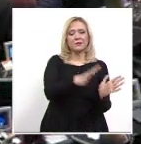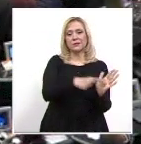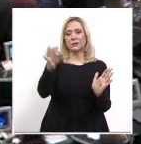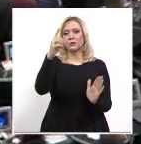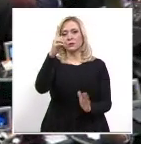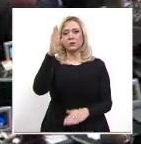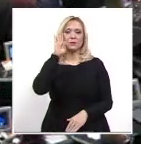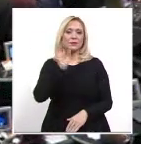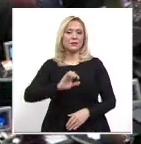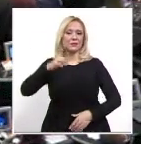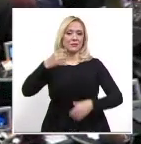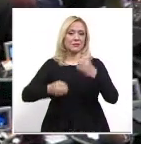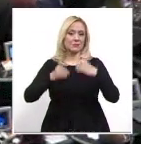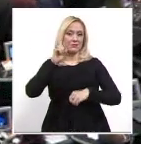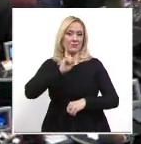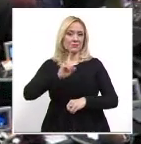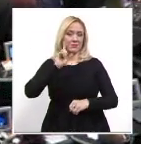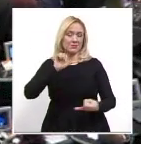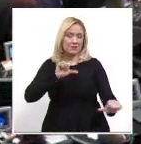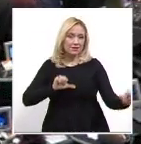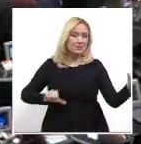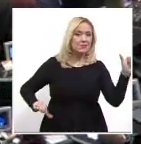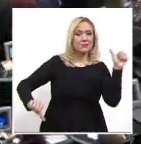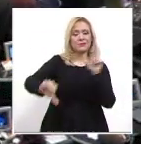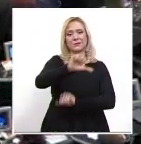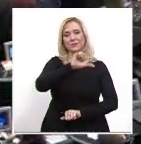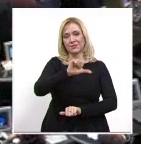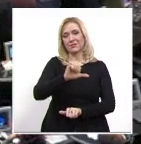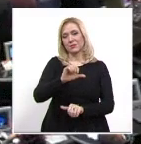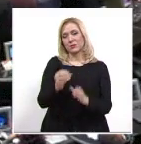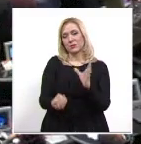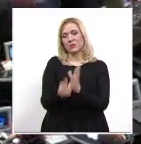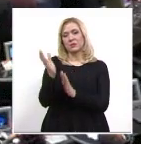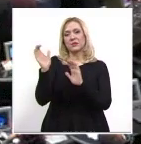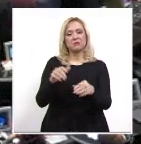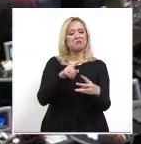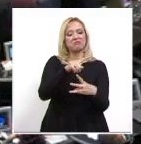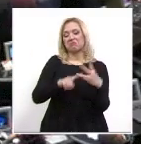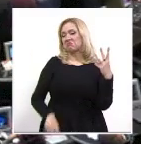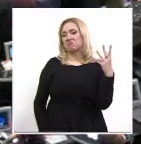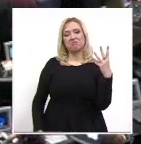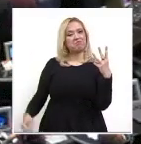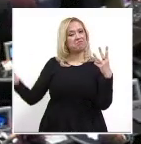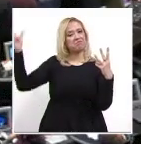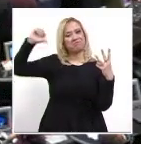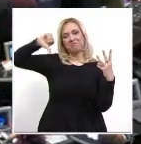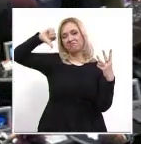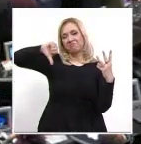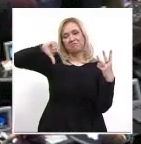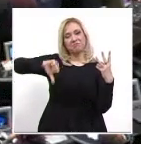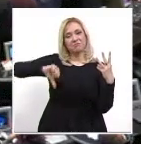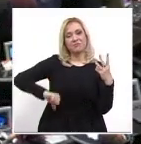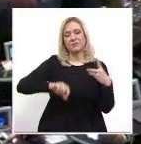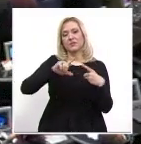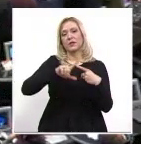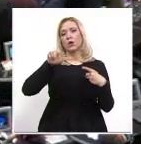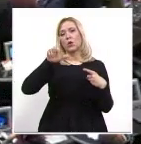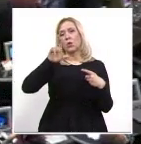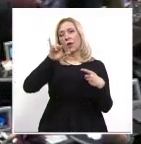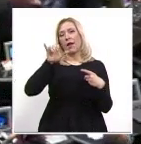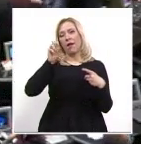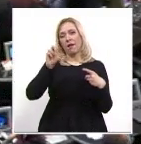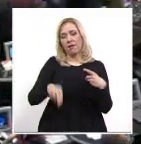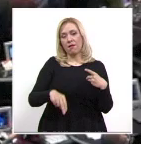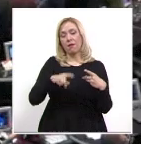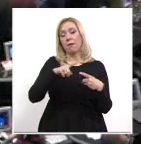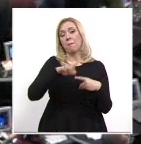de la Suprema Corte de Justicia, al no alcanzar ninguna de las aspirantes la mayoría calificada. Berta María Alcalde Luján fue